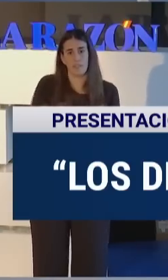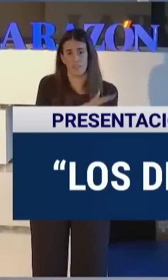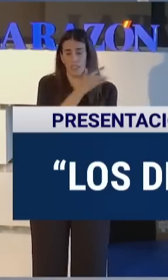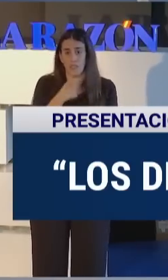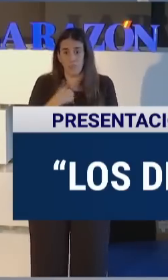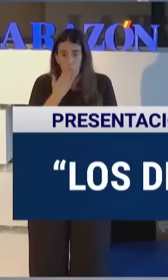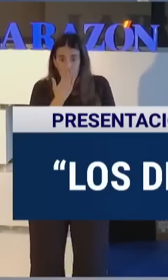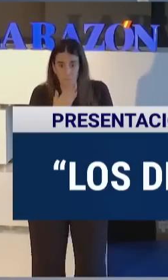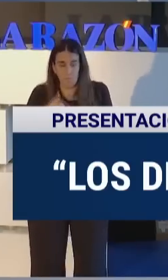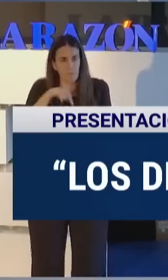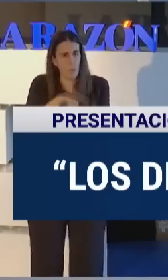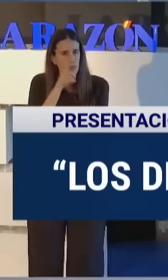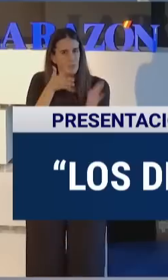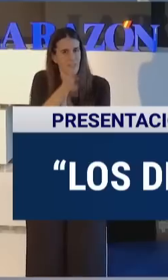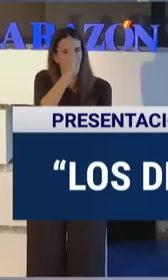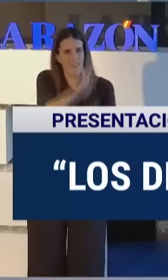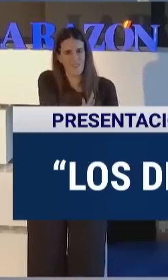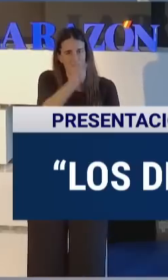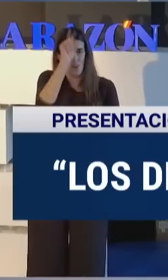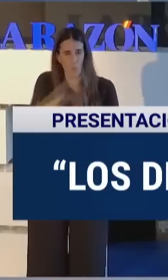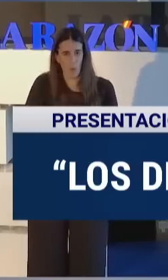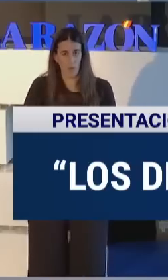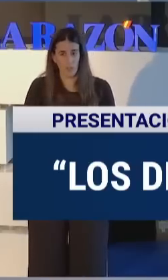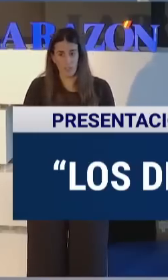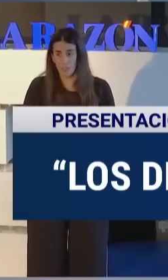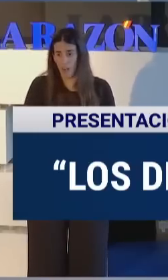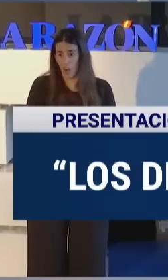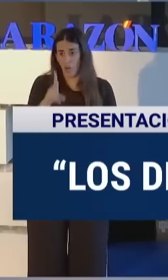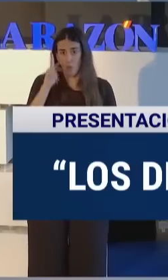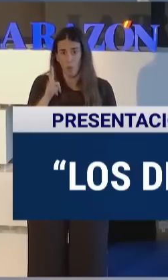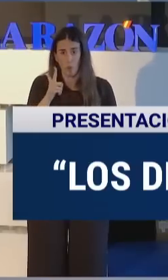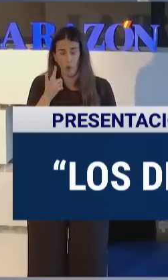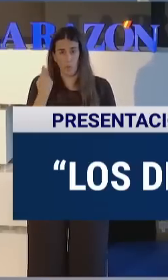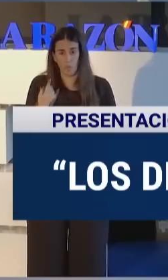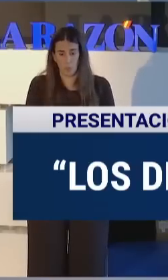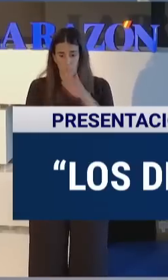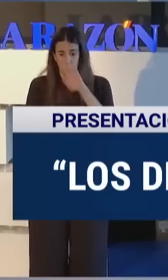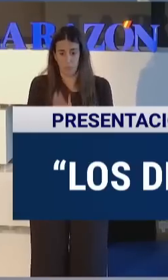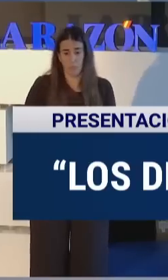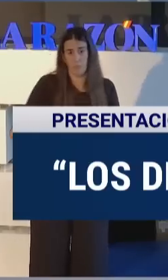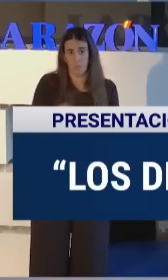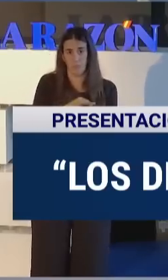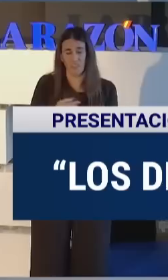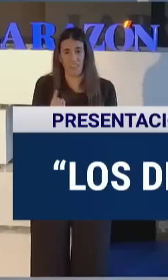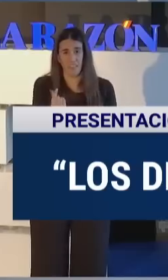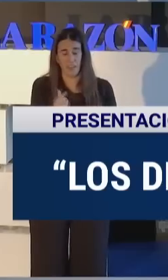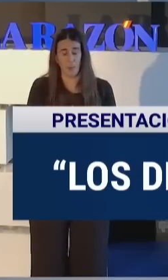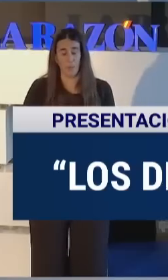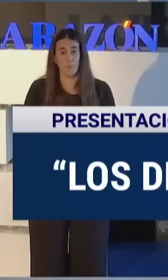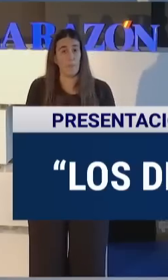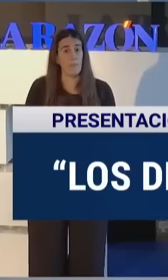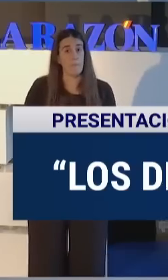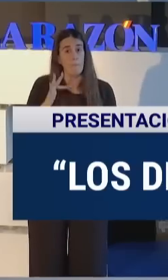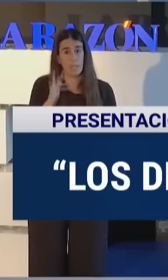robo y este también es un robo. En realidad el verdadero robo es el señoriaje, es la emisión de dinero. Pero no solo eso, sino